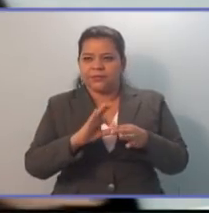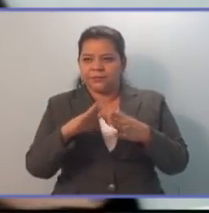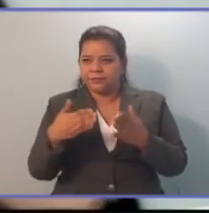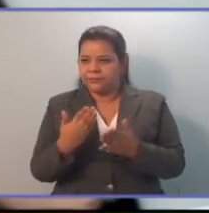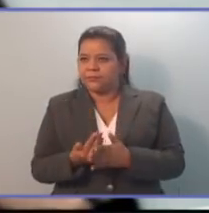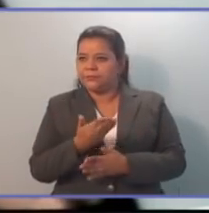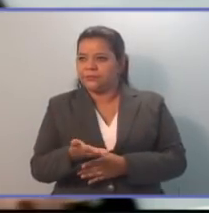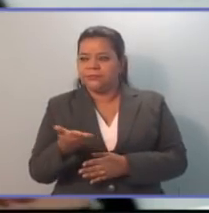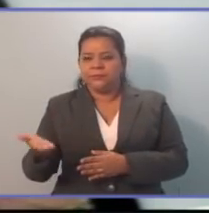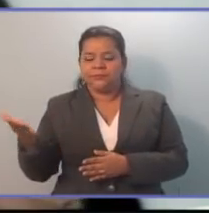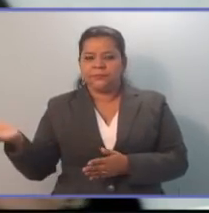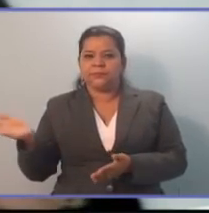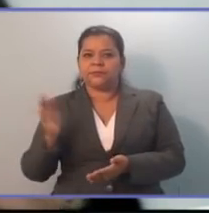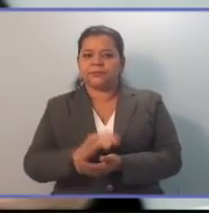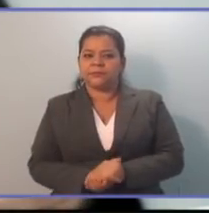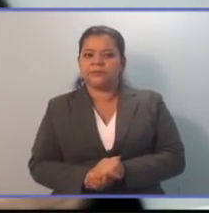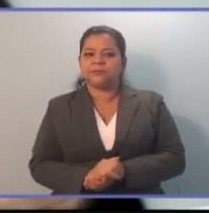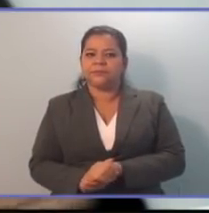que pueden ser